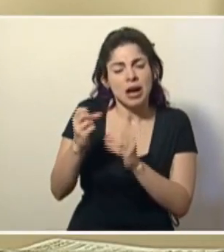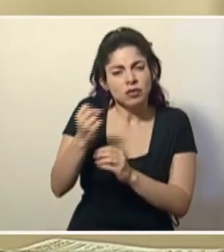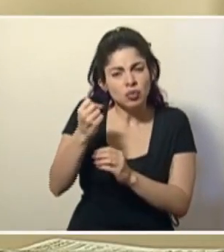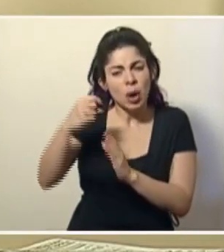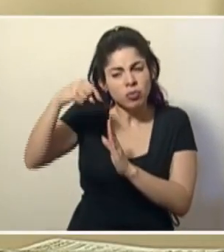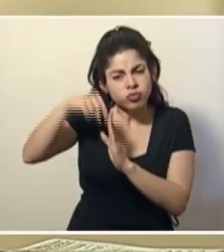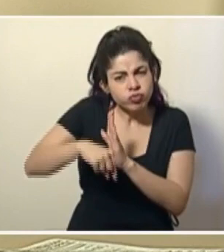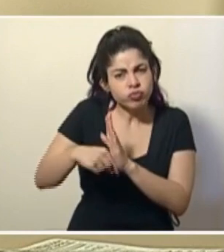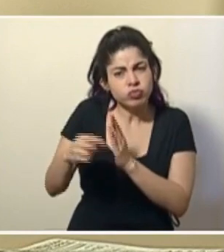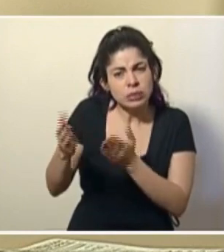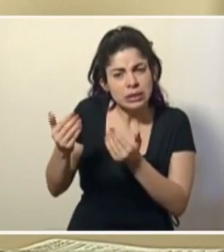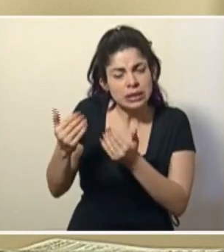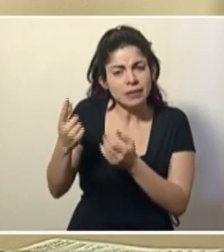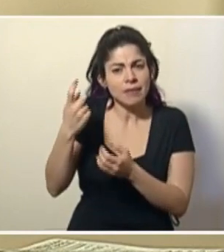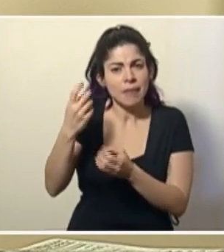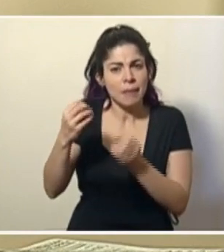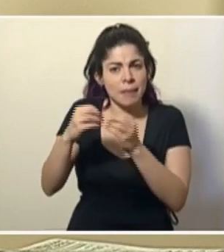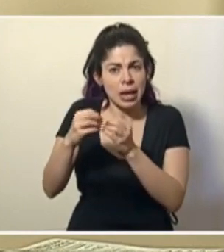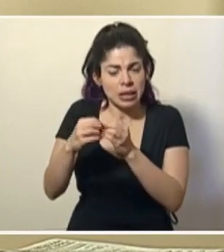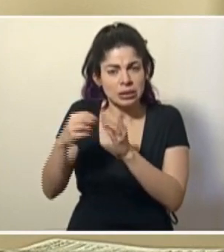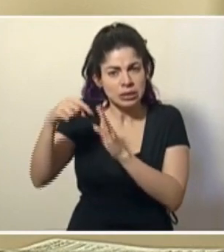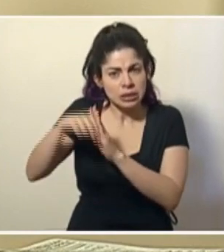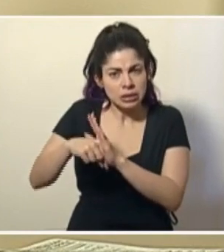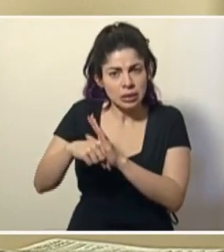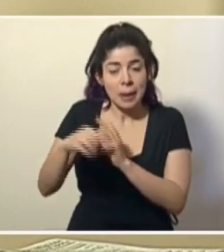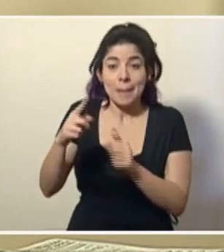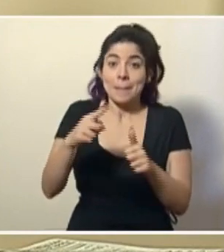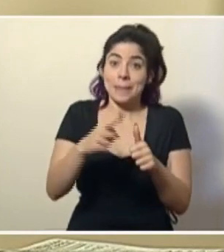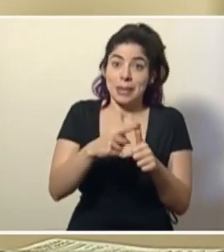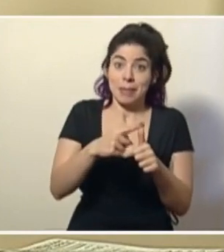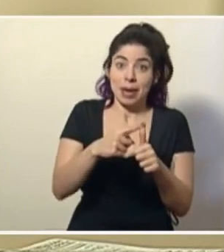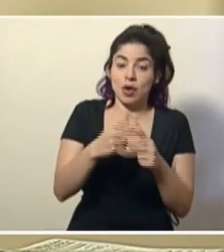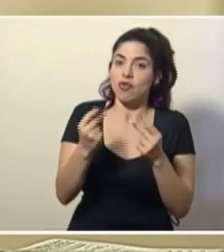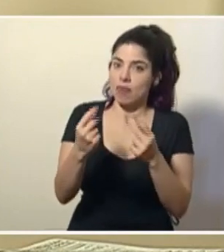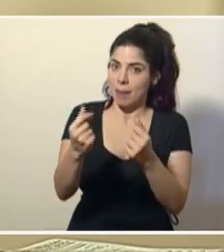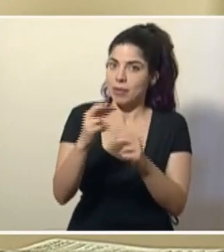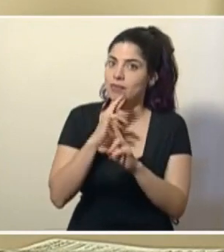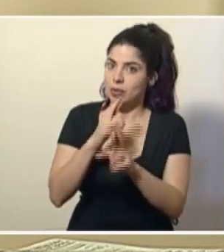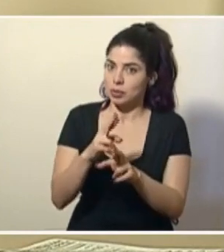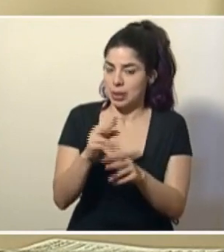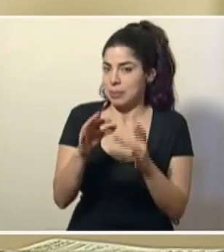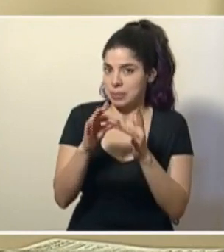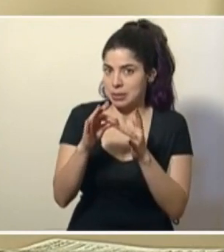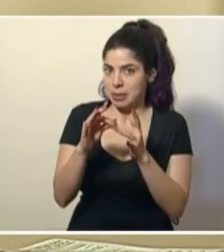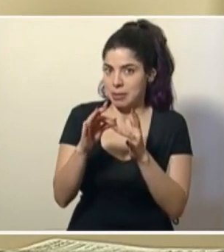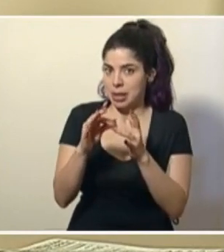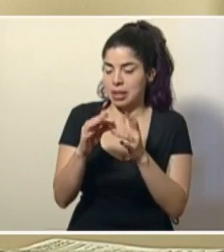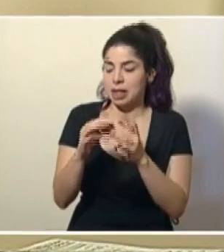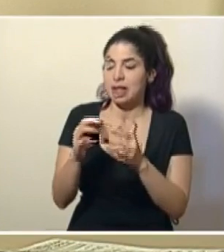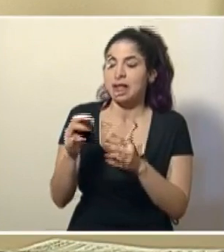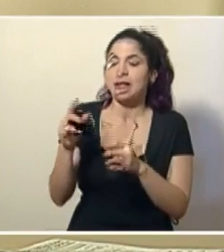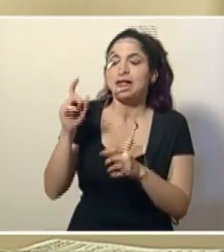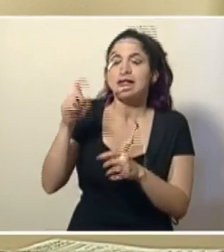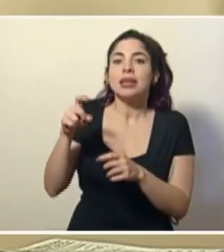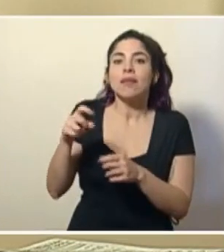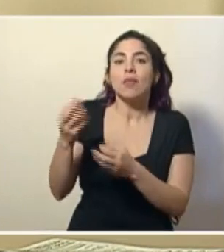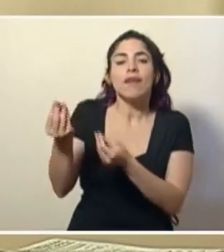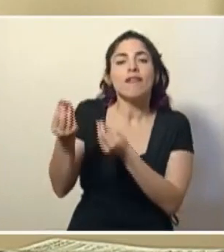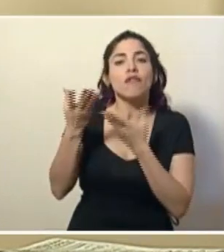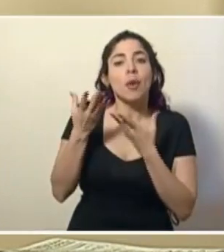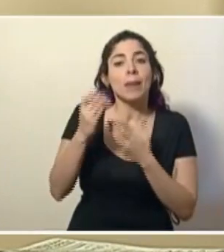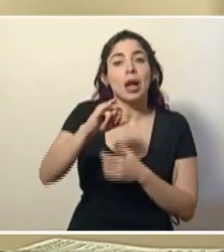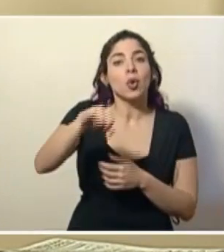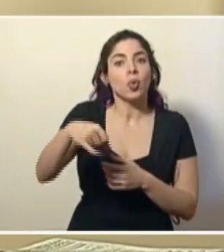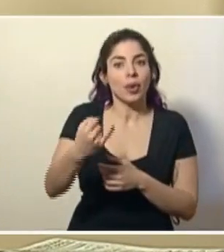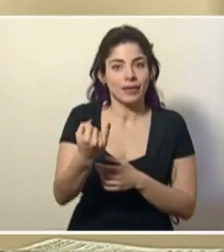contundente en el sentido de que, primero que se acelerara, principalmente eso, que llegáramos a tener un informe